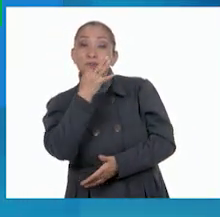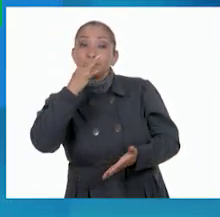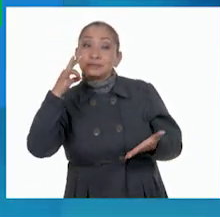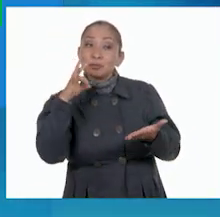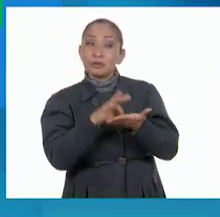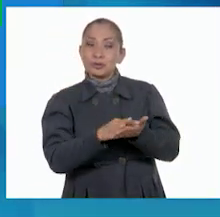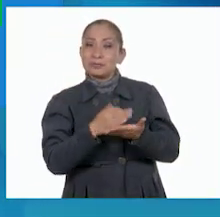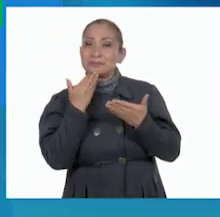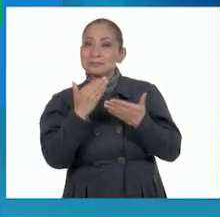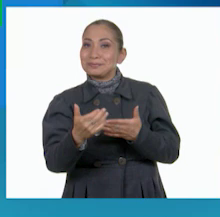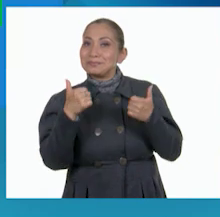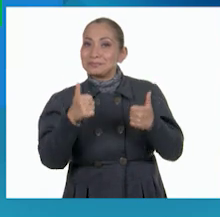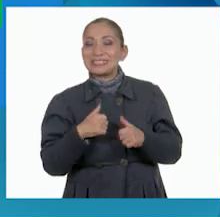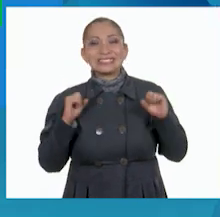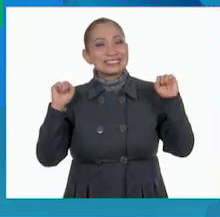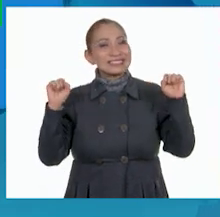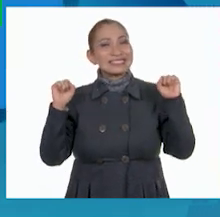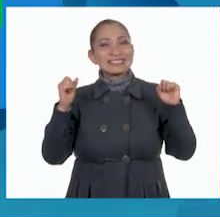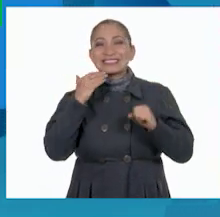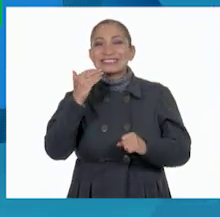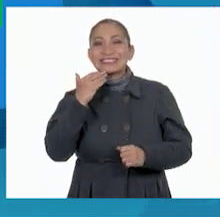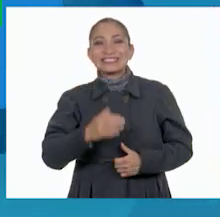otros 2 puntos.